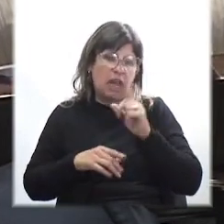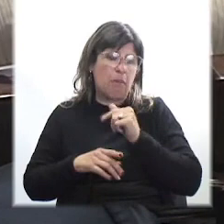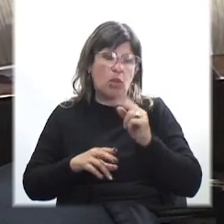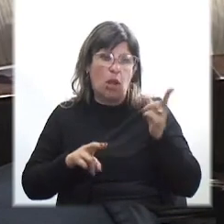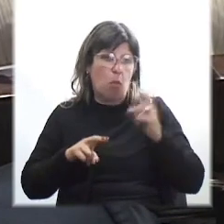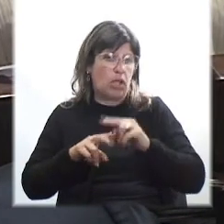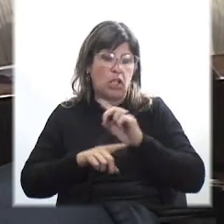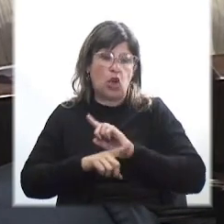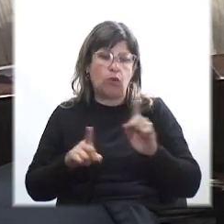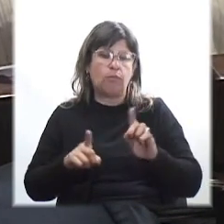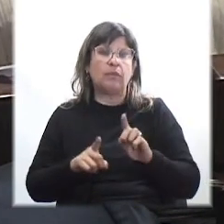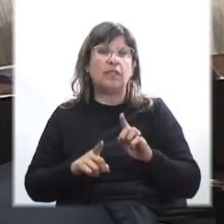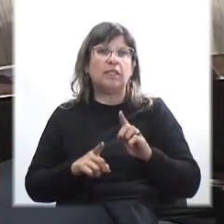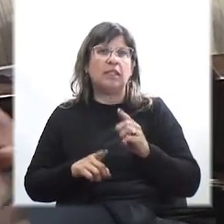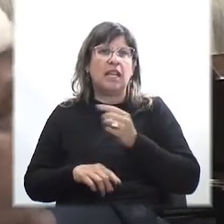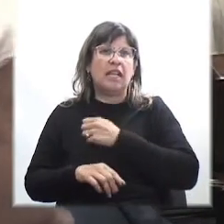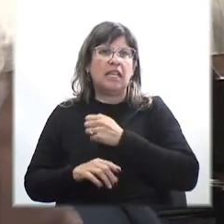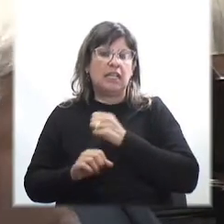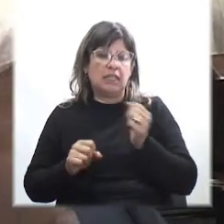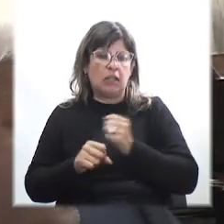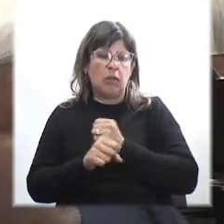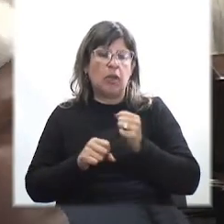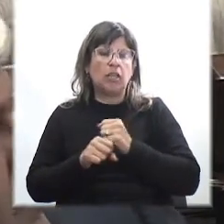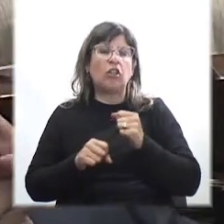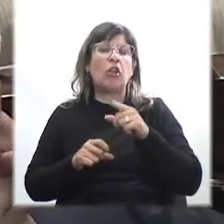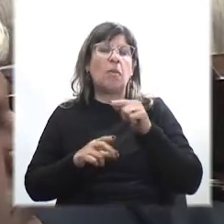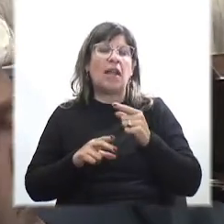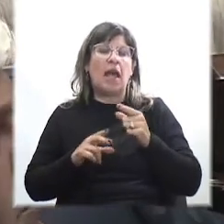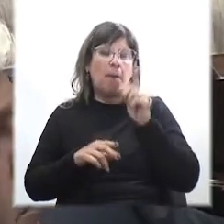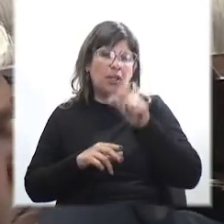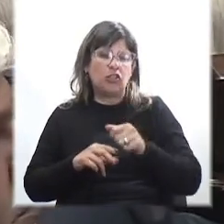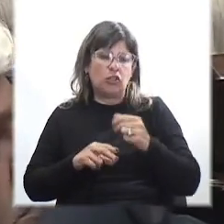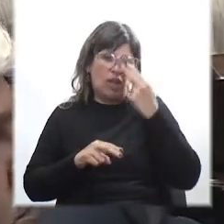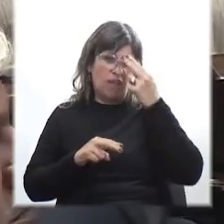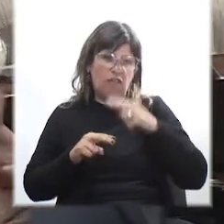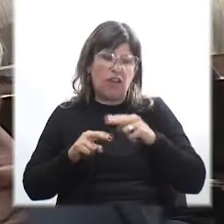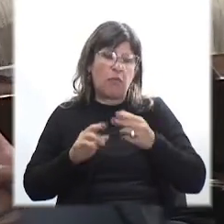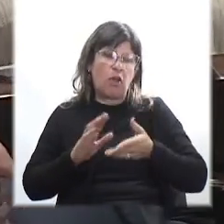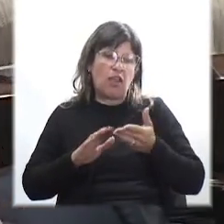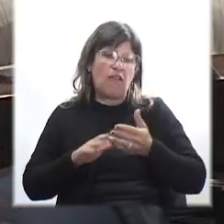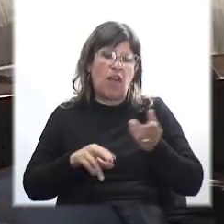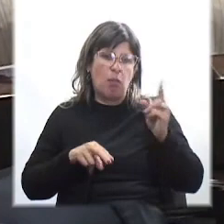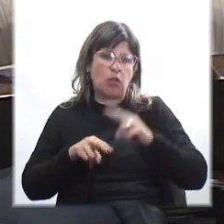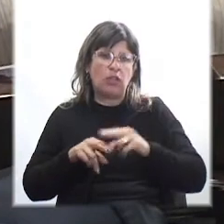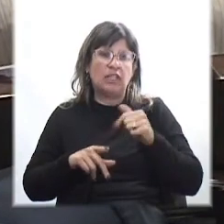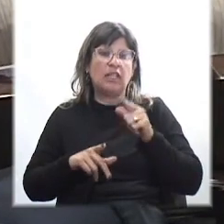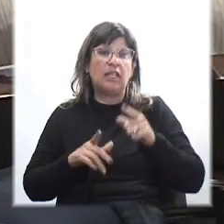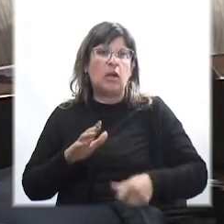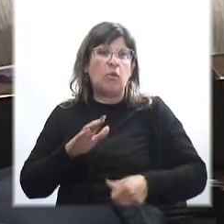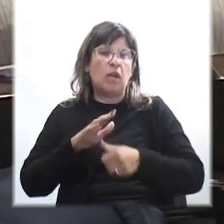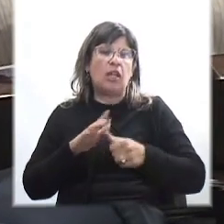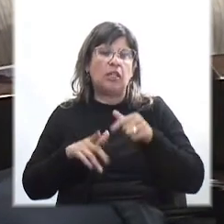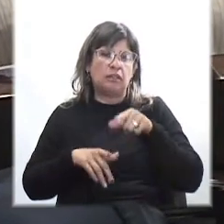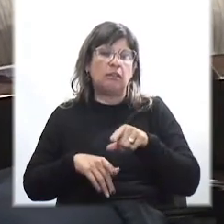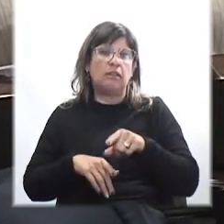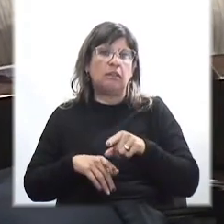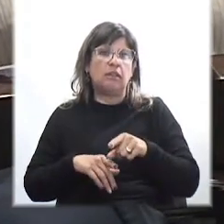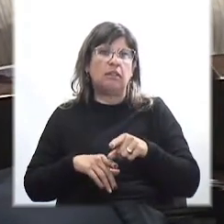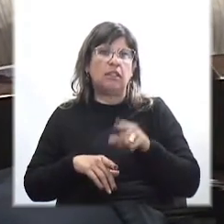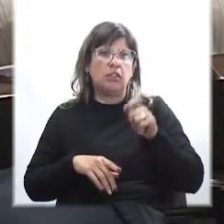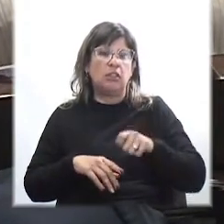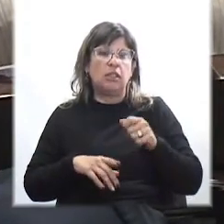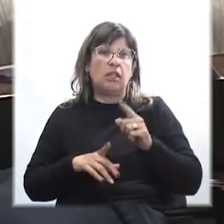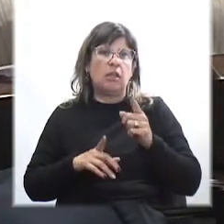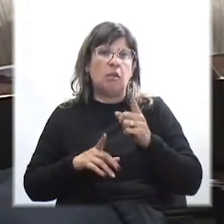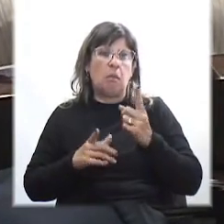la muerte. En Canadá se aprobó para pacientes terminales, pero en apenas 2 años el Tribunal Supremo de Quebec dijo que